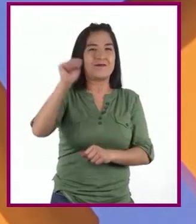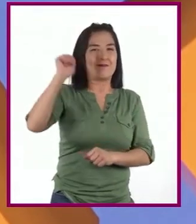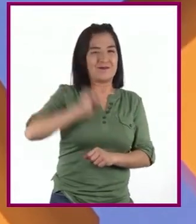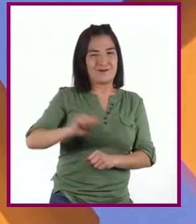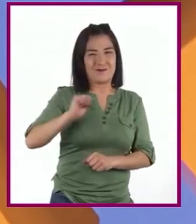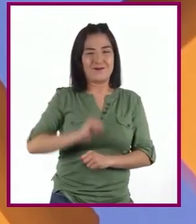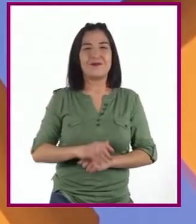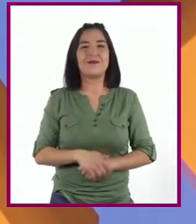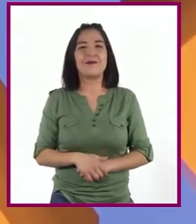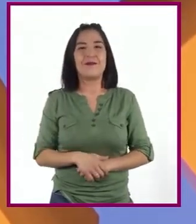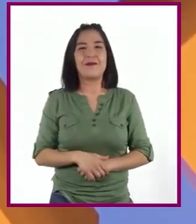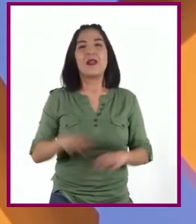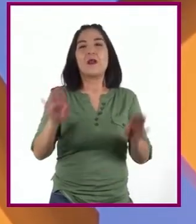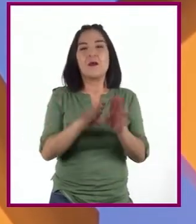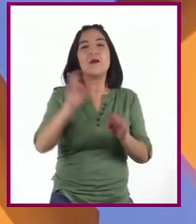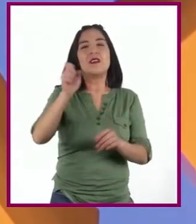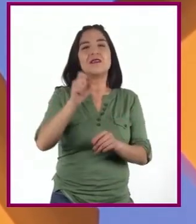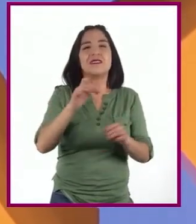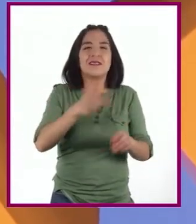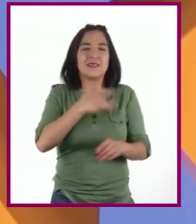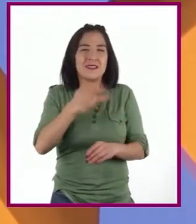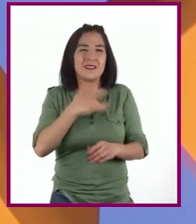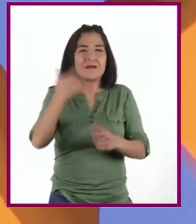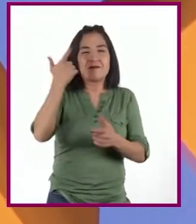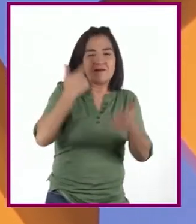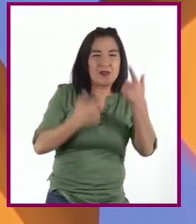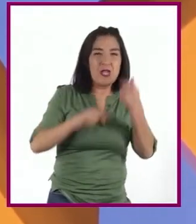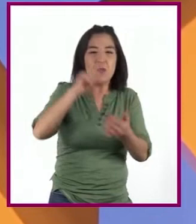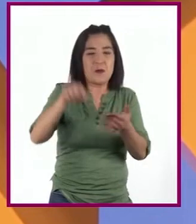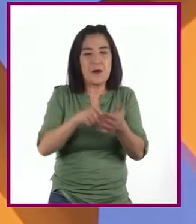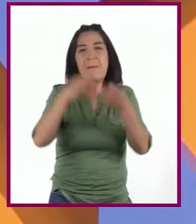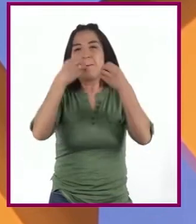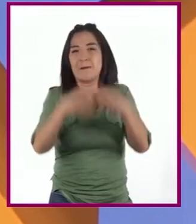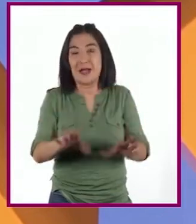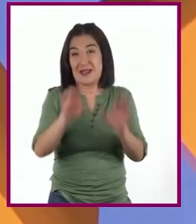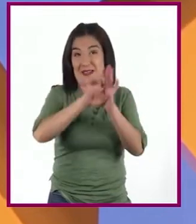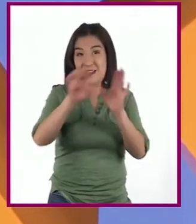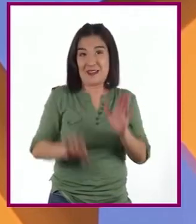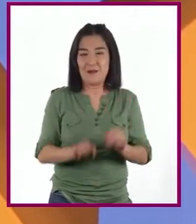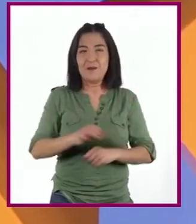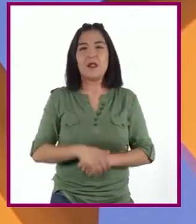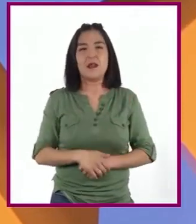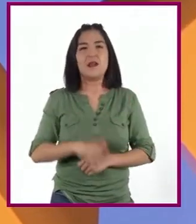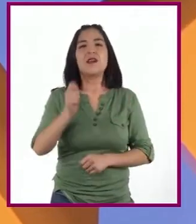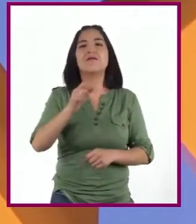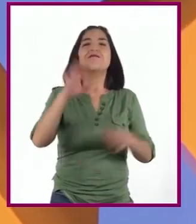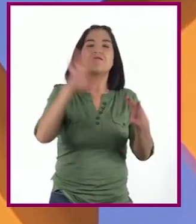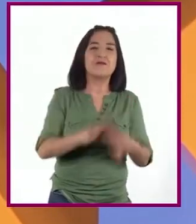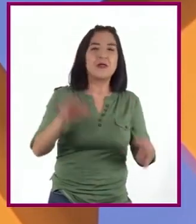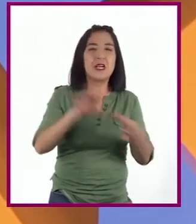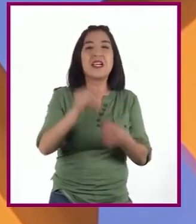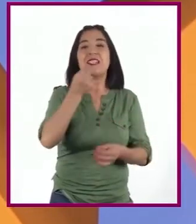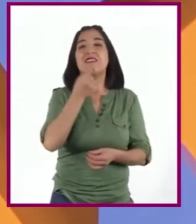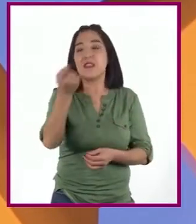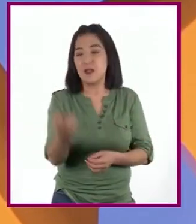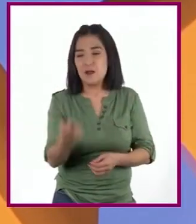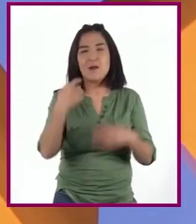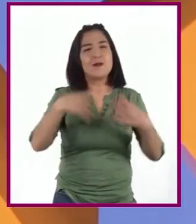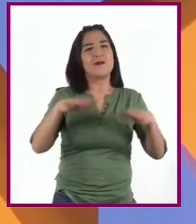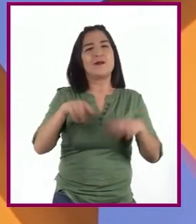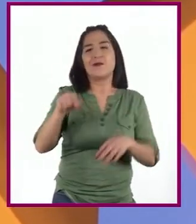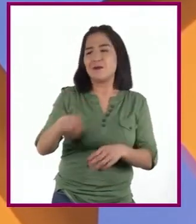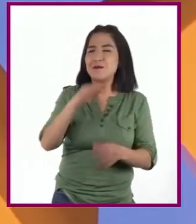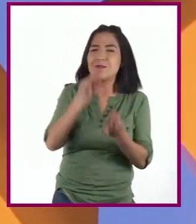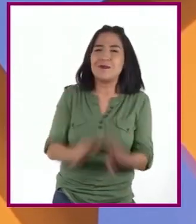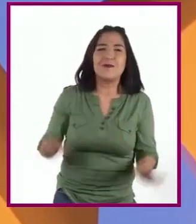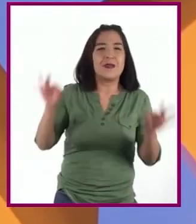mitología. La nostalgia por paraísos perdidos. Por ejemplo, se hablaba de la infancia como una edad de oro a la que